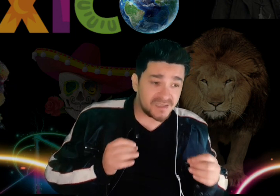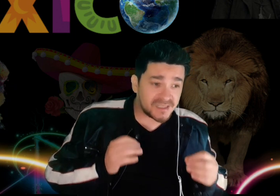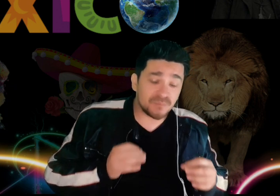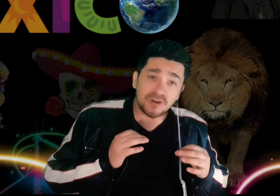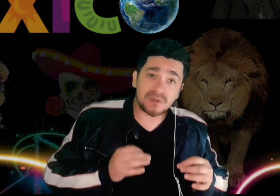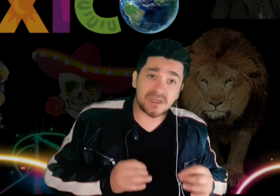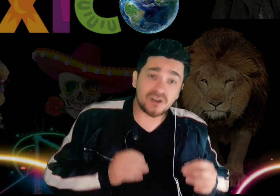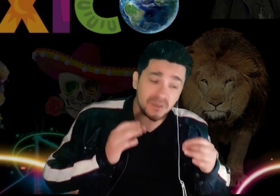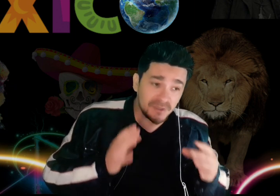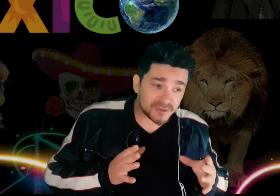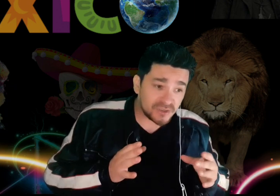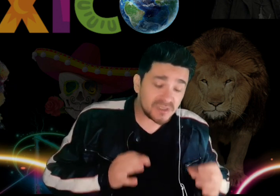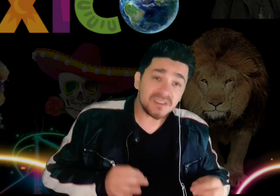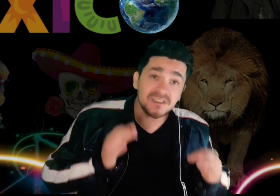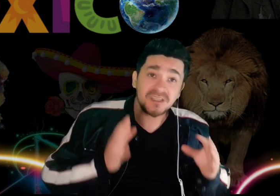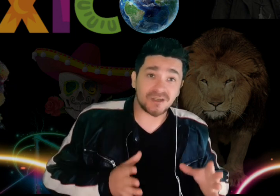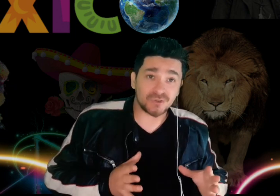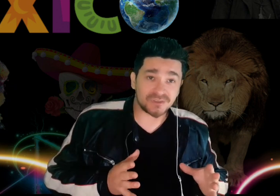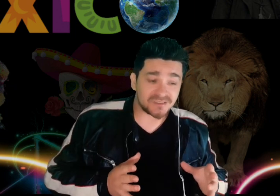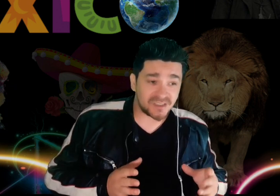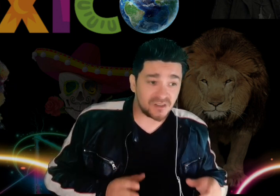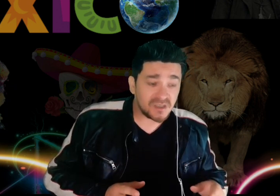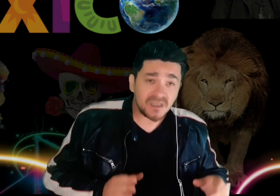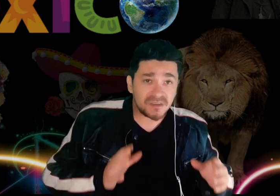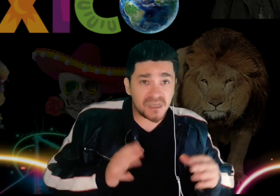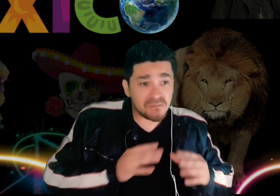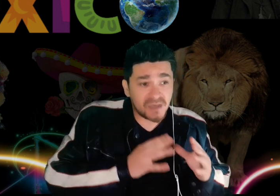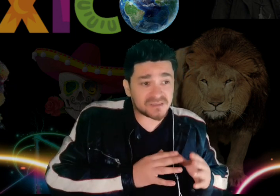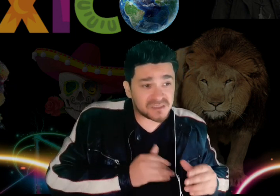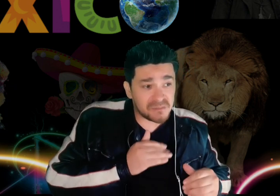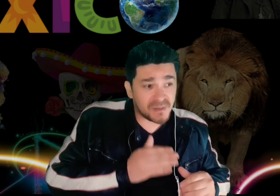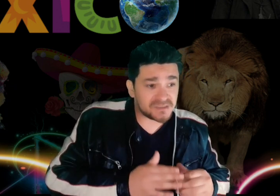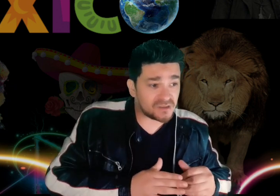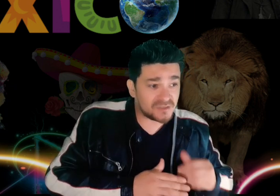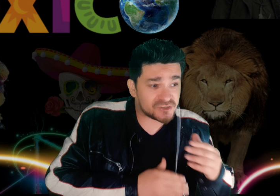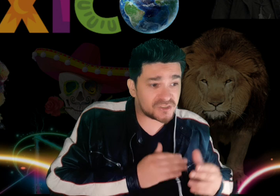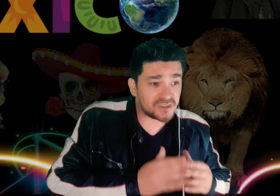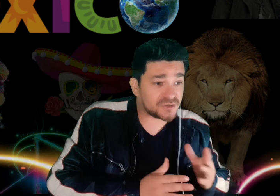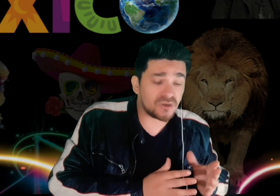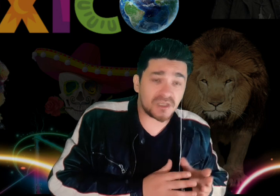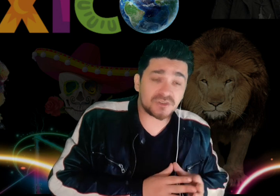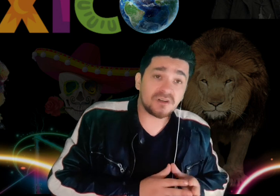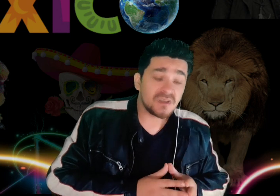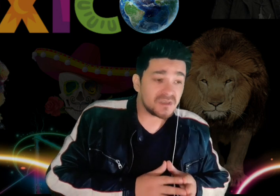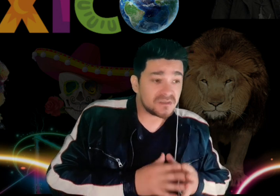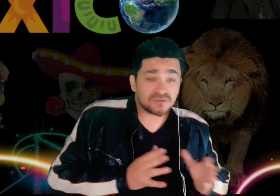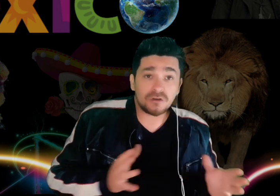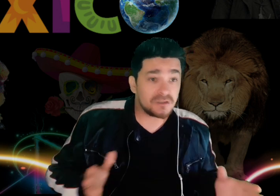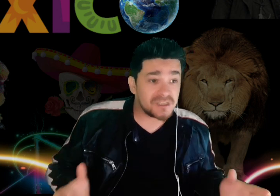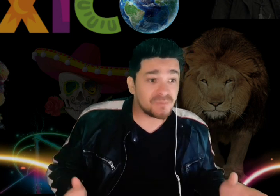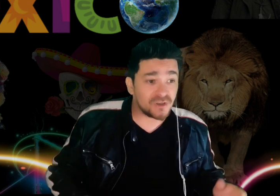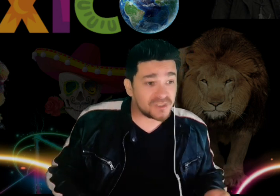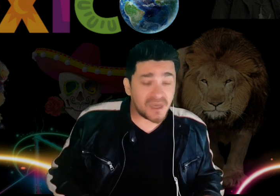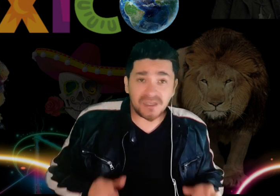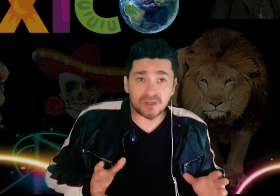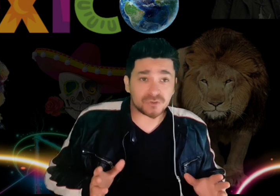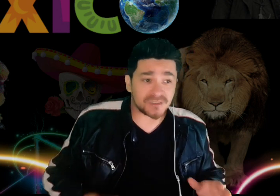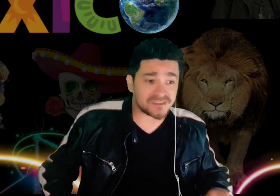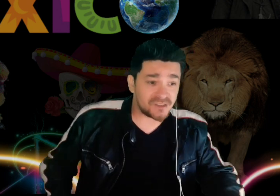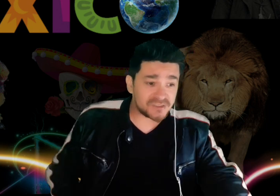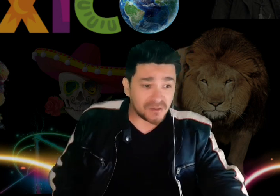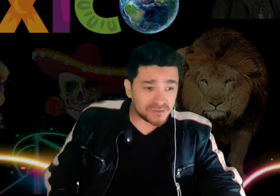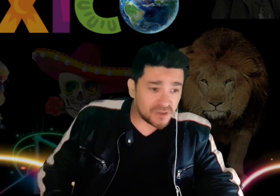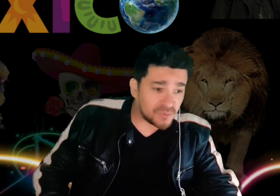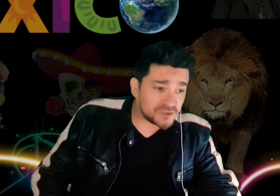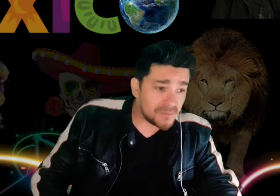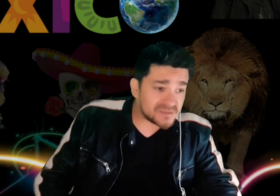importante acá es que el pueblo mexicano despertó y quiere justicia, ¿no? De ahí en más, qué pase con el trayecto de todo esto, solo el tiempo lo dirá y la